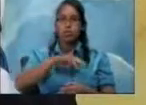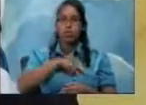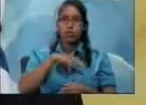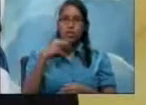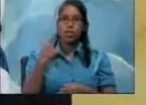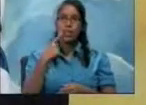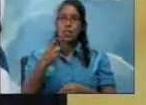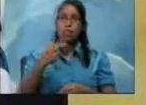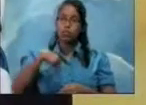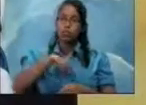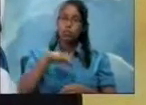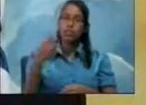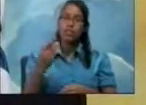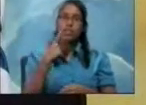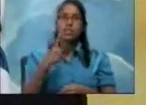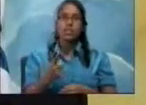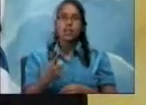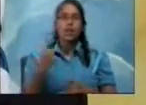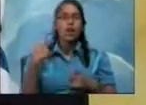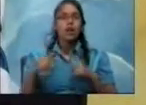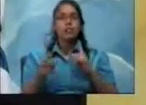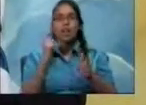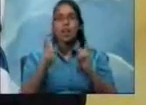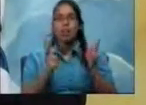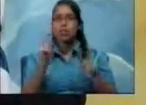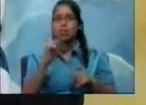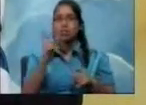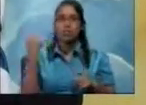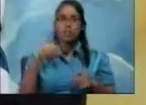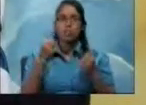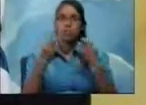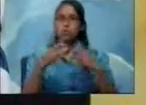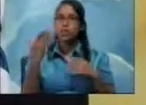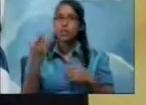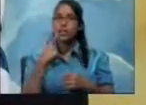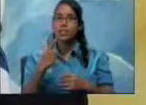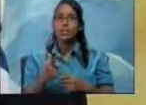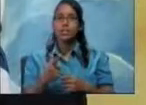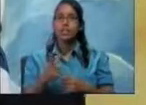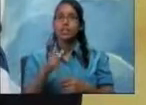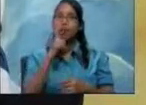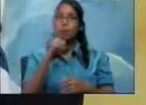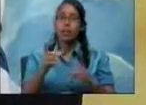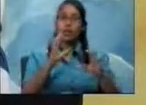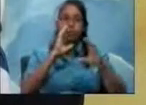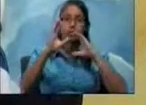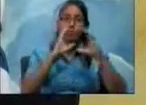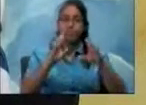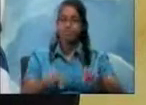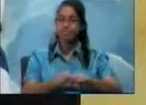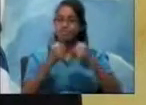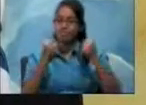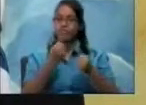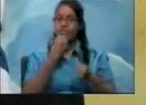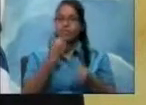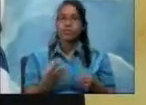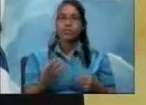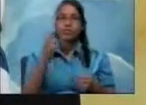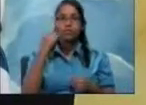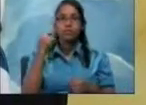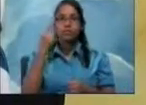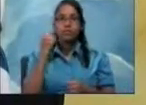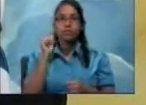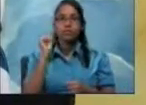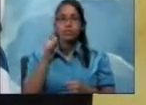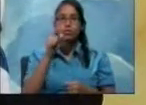que decir hay algunos que no tienen mucho que decir y la escritura dice que las malas conversaciones corrompen las buenas costumbres